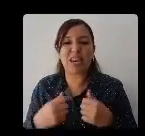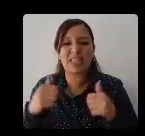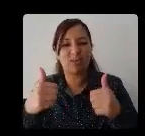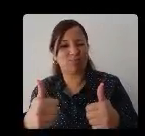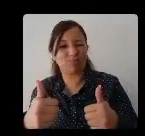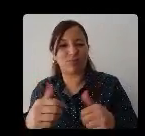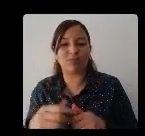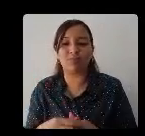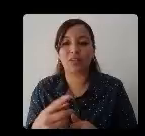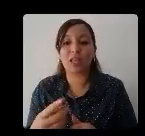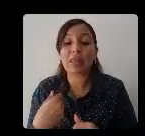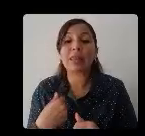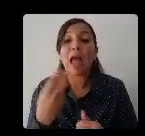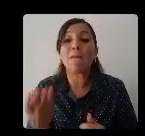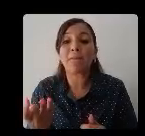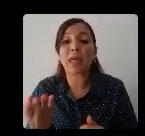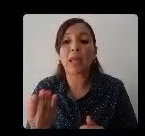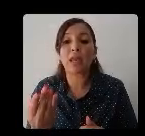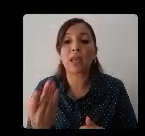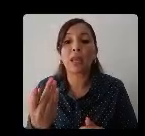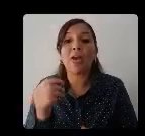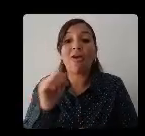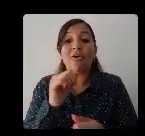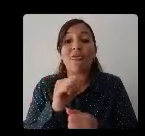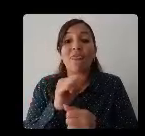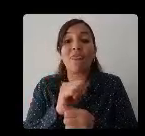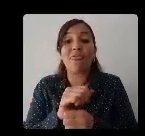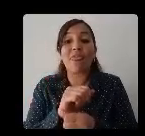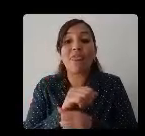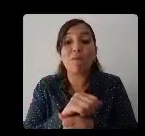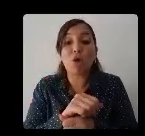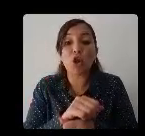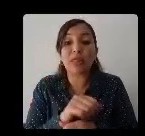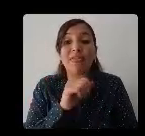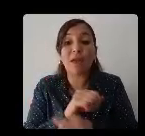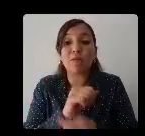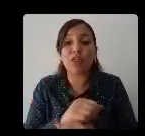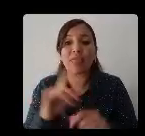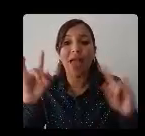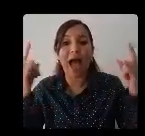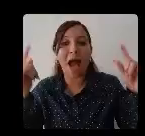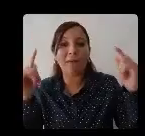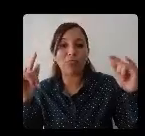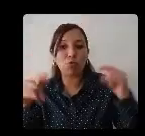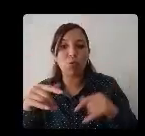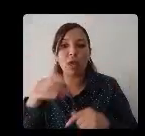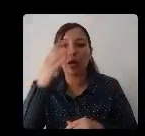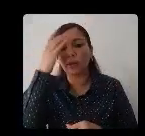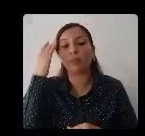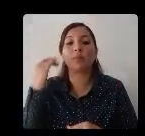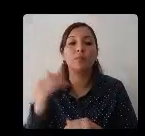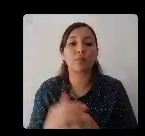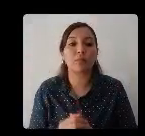promocionados, así es que los esperamos, los que les gusta el deporte, los que les gusta cultura y los que les gusta paisaje, también tenemos todo lo que ustedes